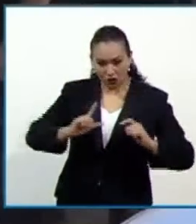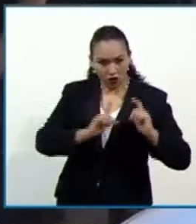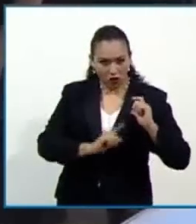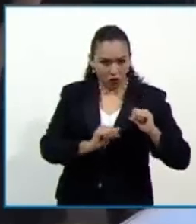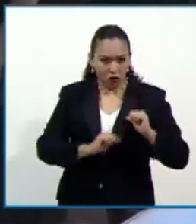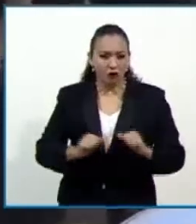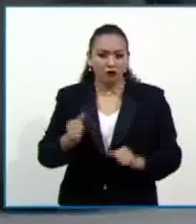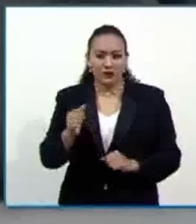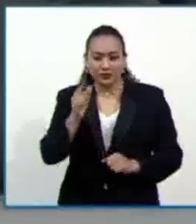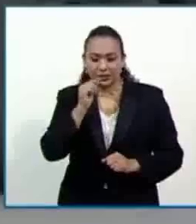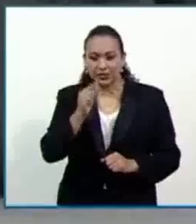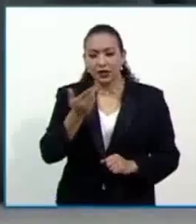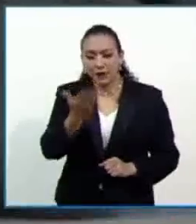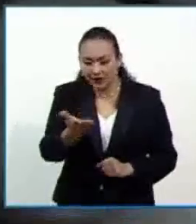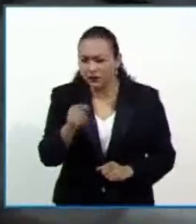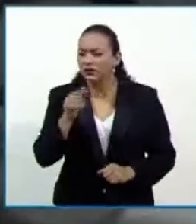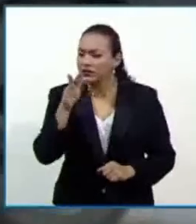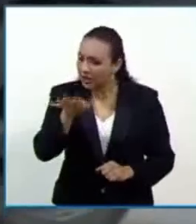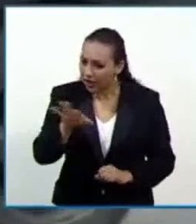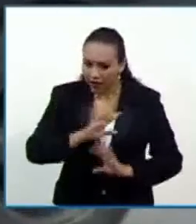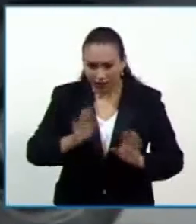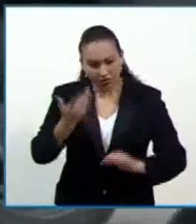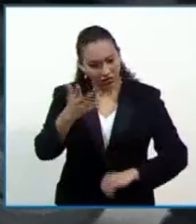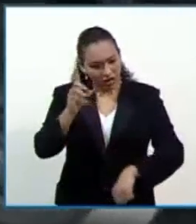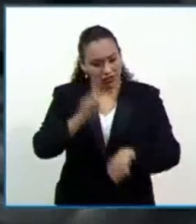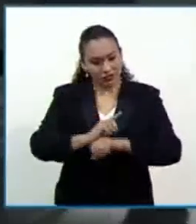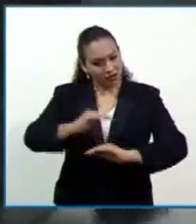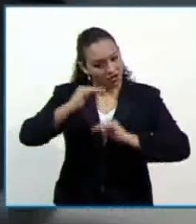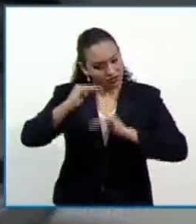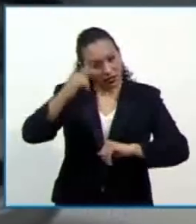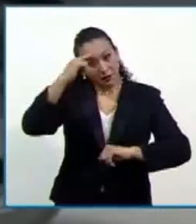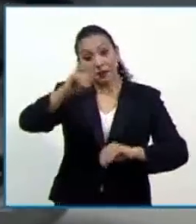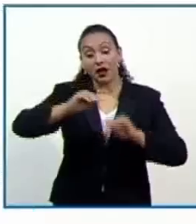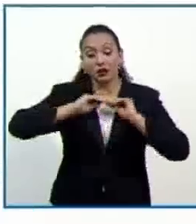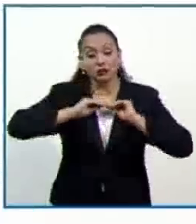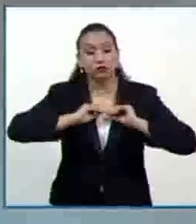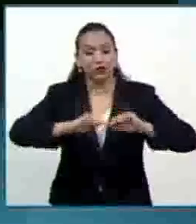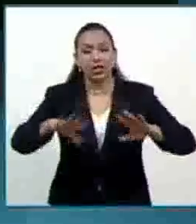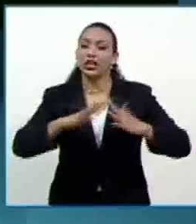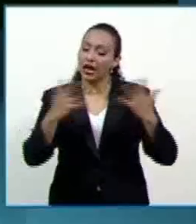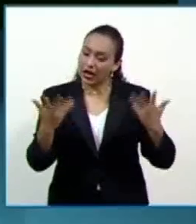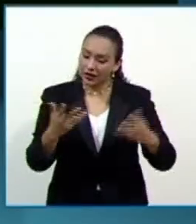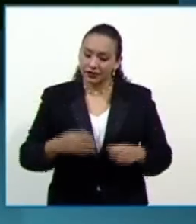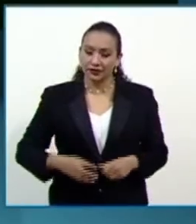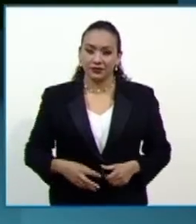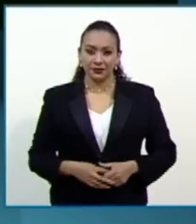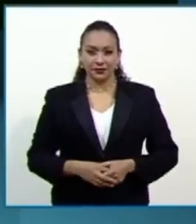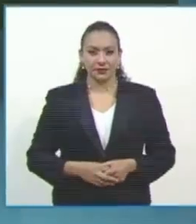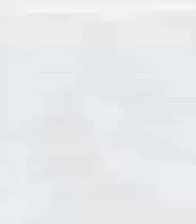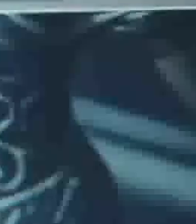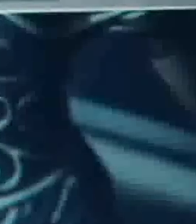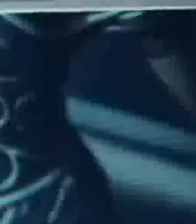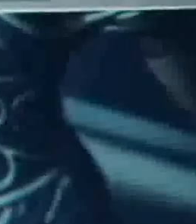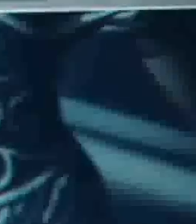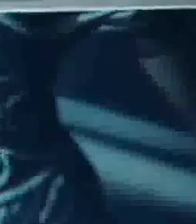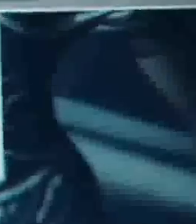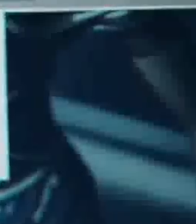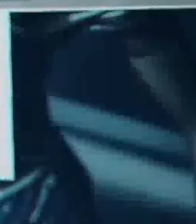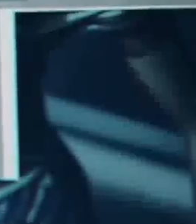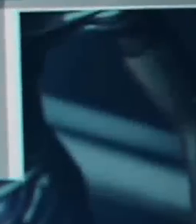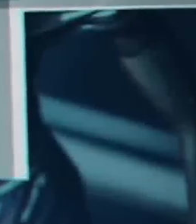plazo de 10 días para publicar el programa y llevar a cabo su adecuada implementación.